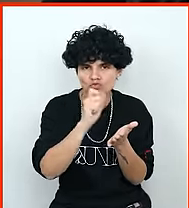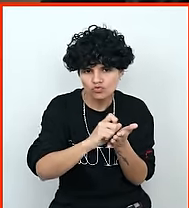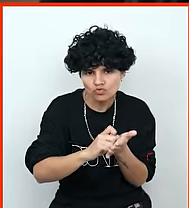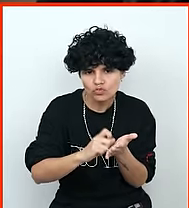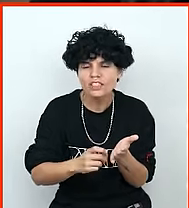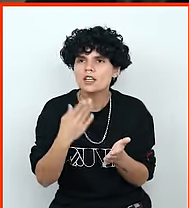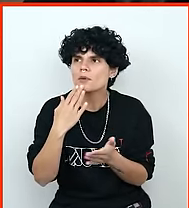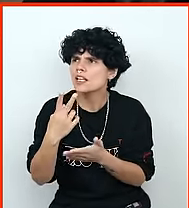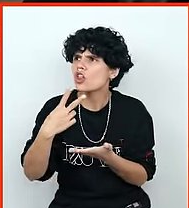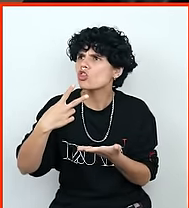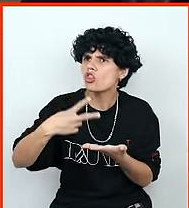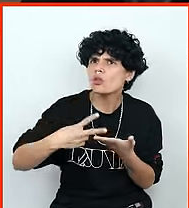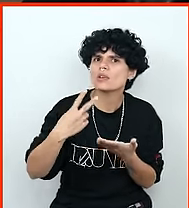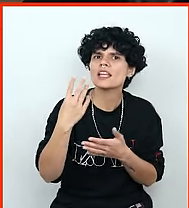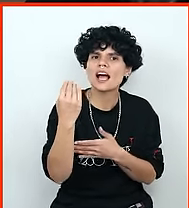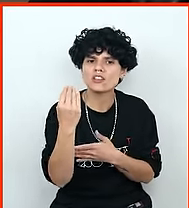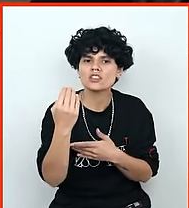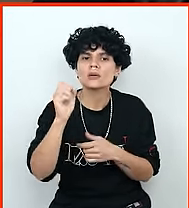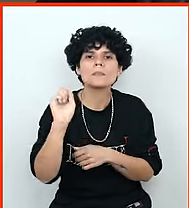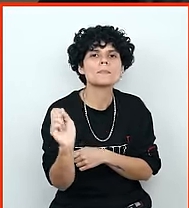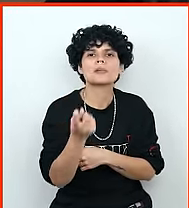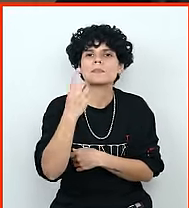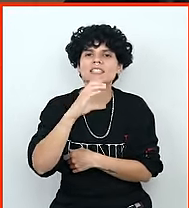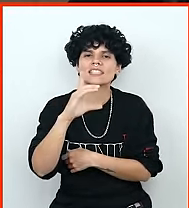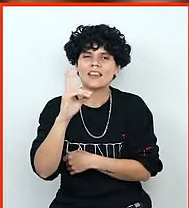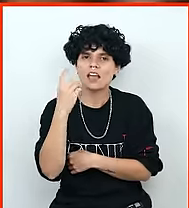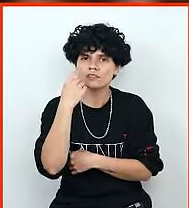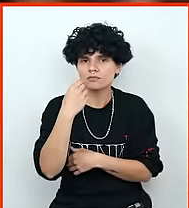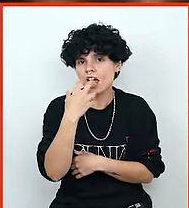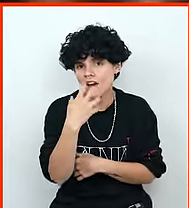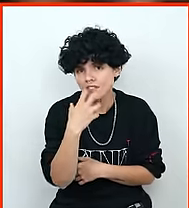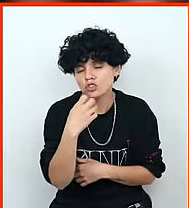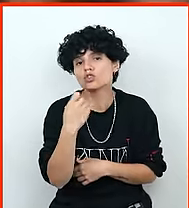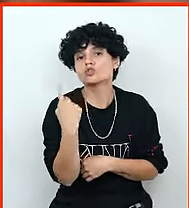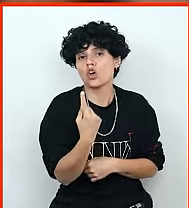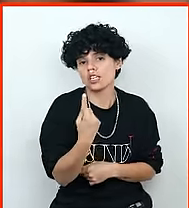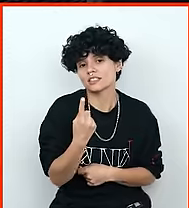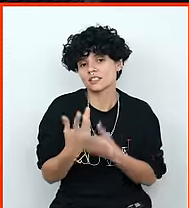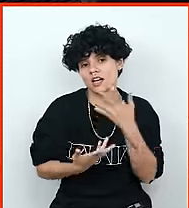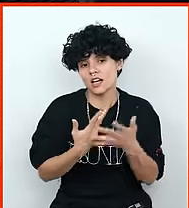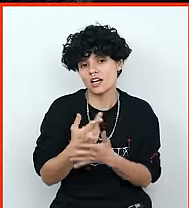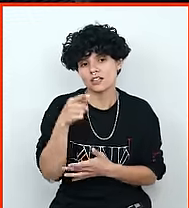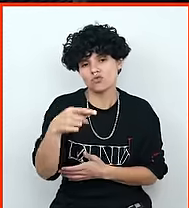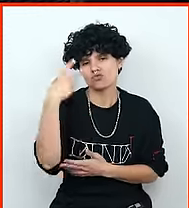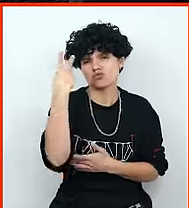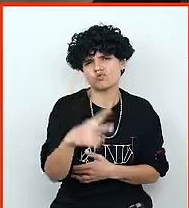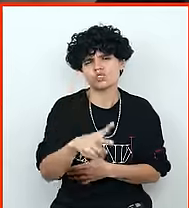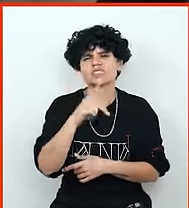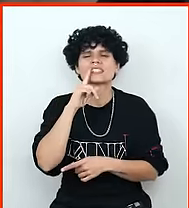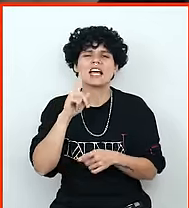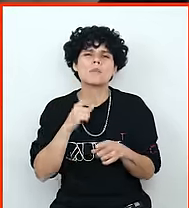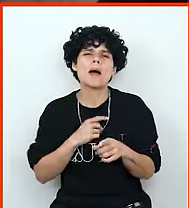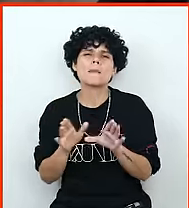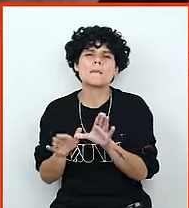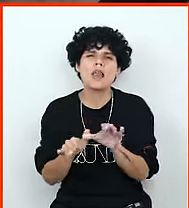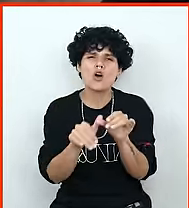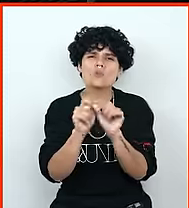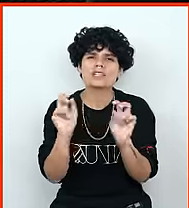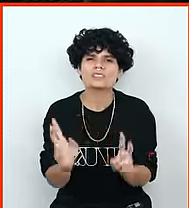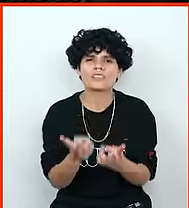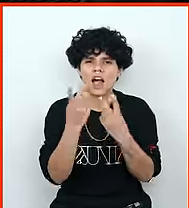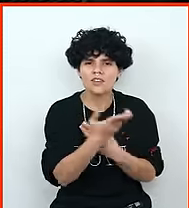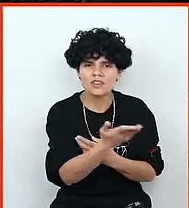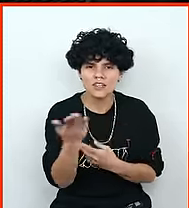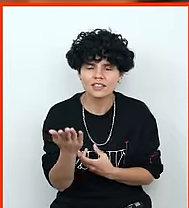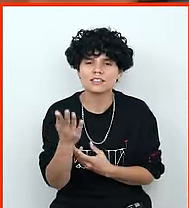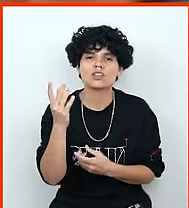Agregando además que el 2014 saca su primer disco de solista clásico, a esta altura, Salven a las Palomas, junto al productor Fen.